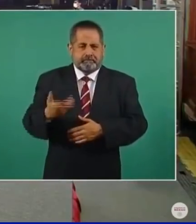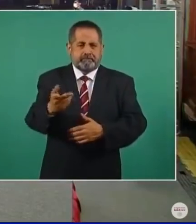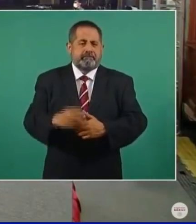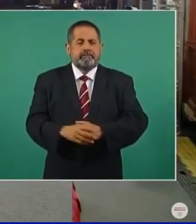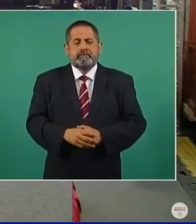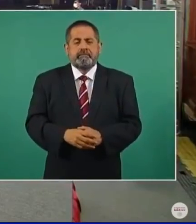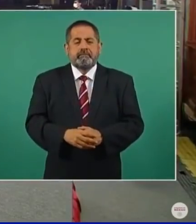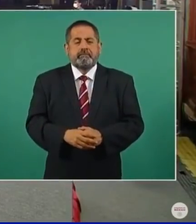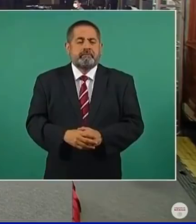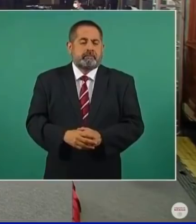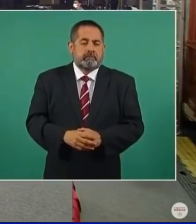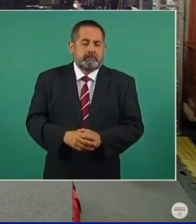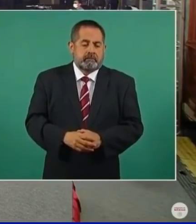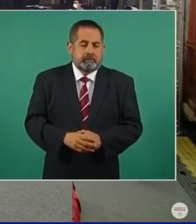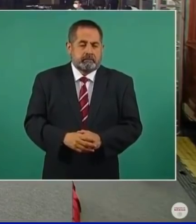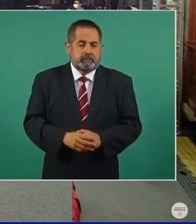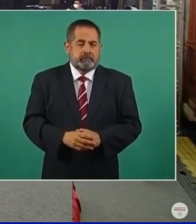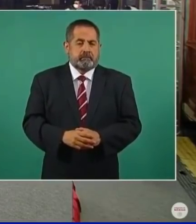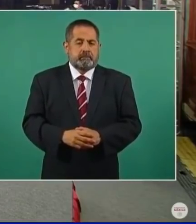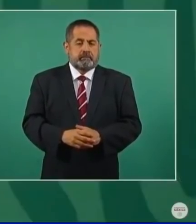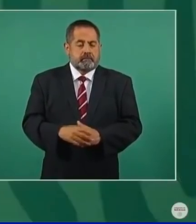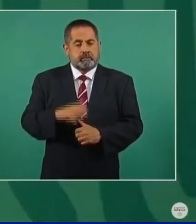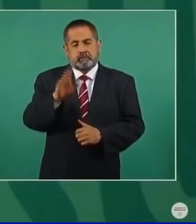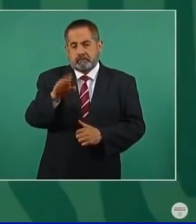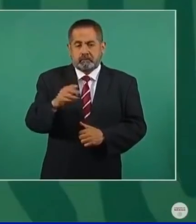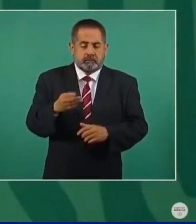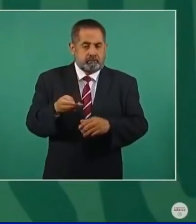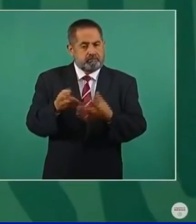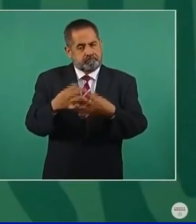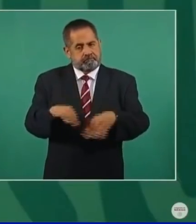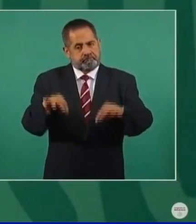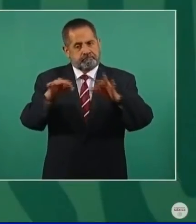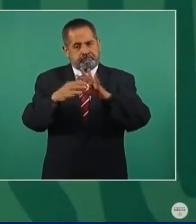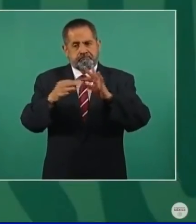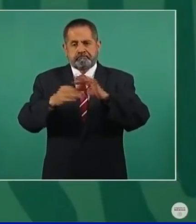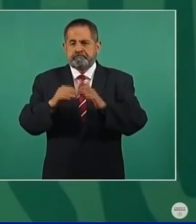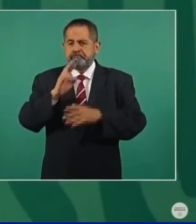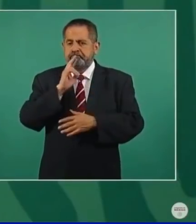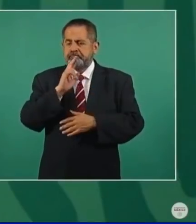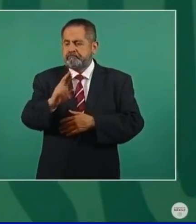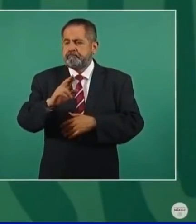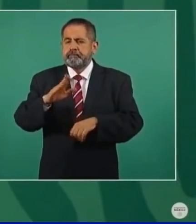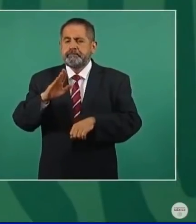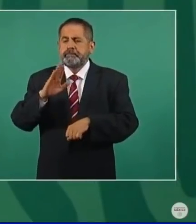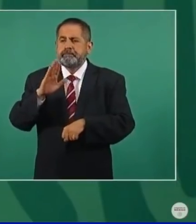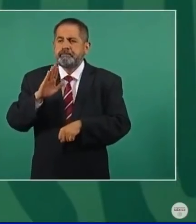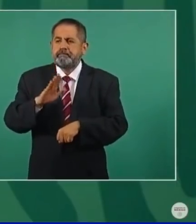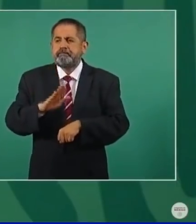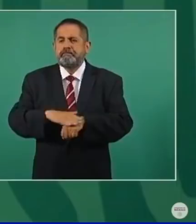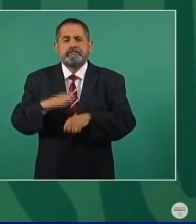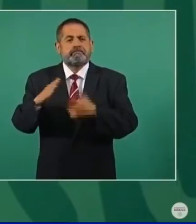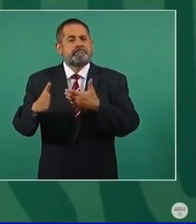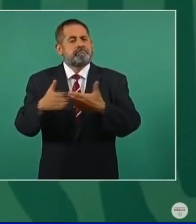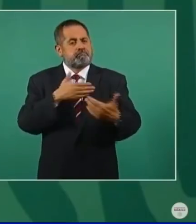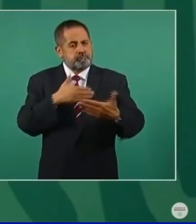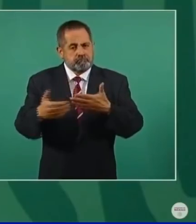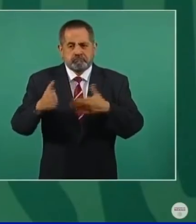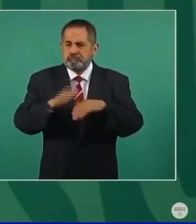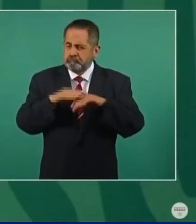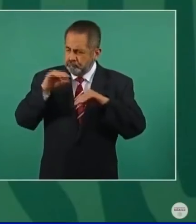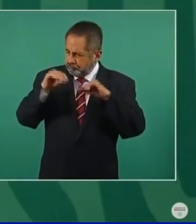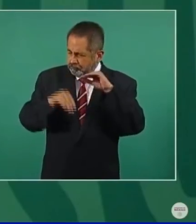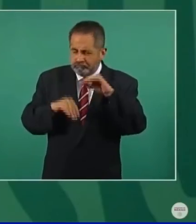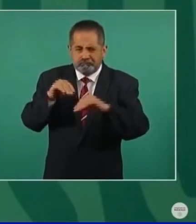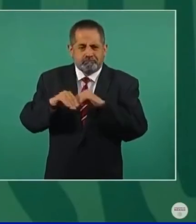Bueno, es muy importante el modernizar las plantas